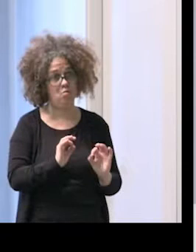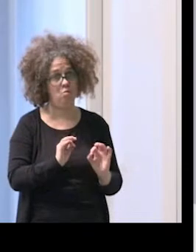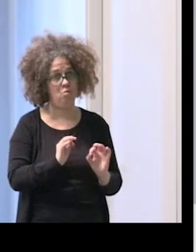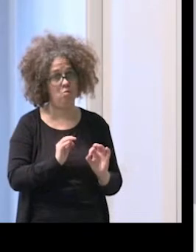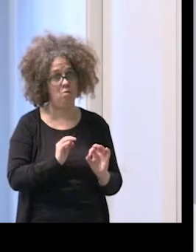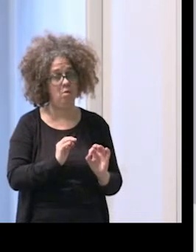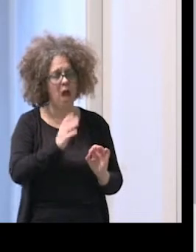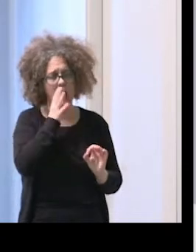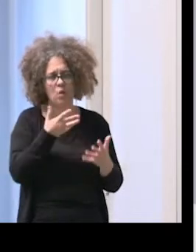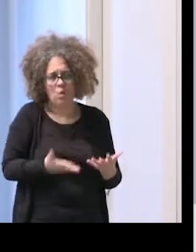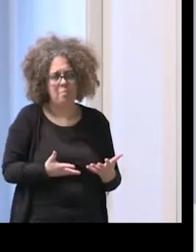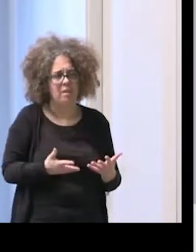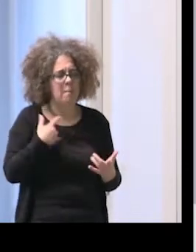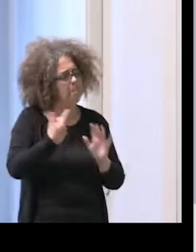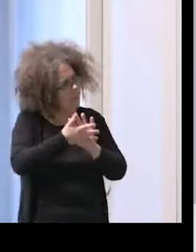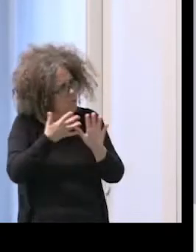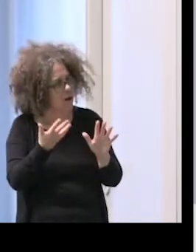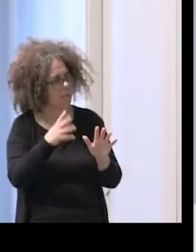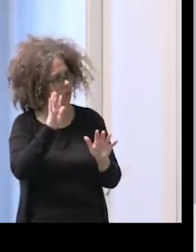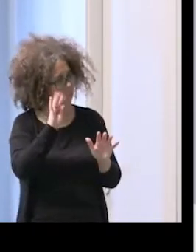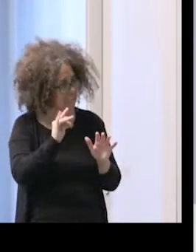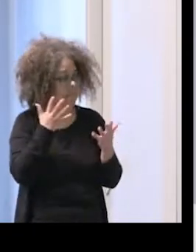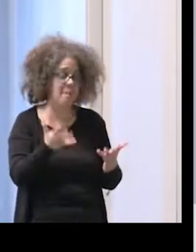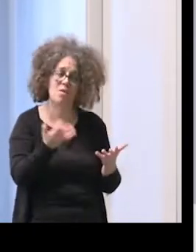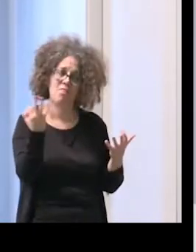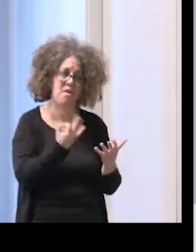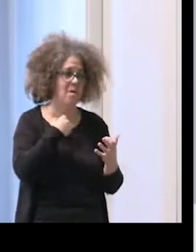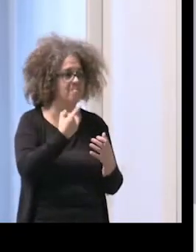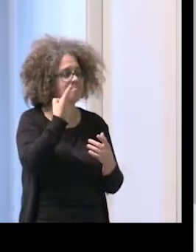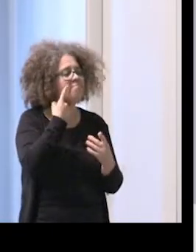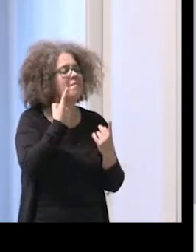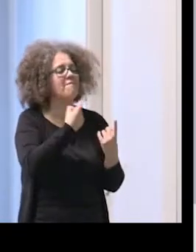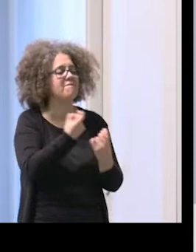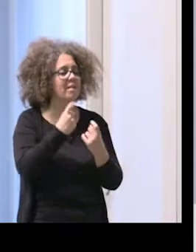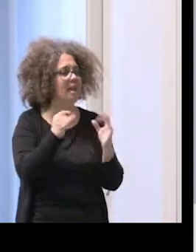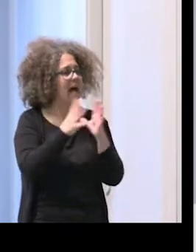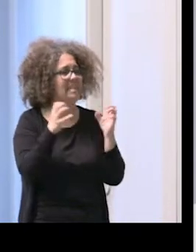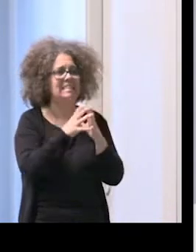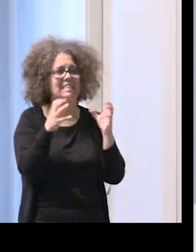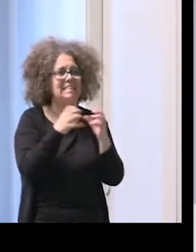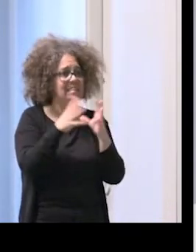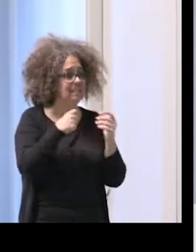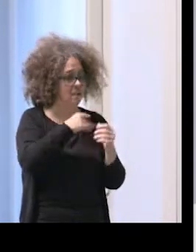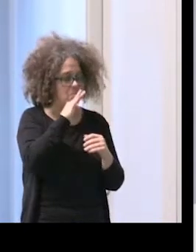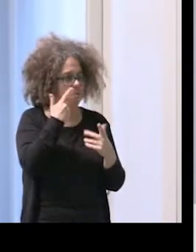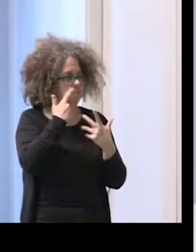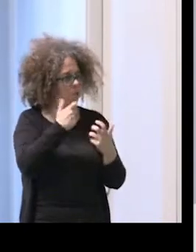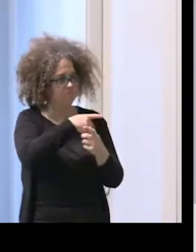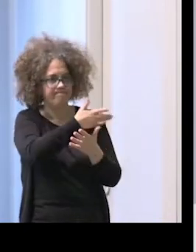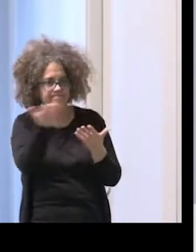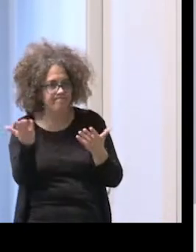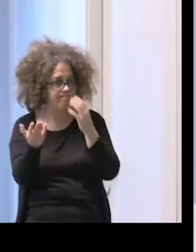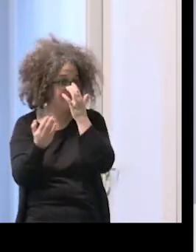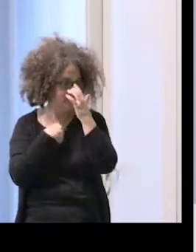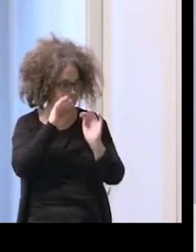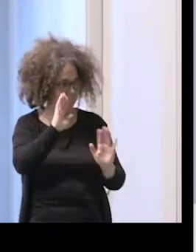moviendo rápido, pero por allí hay que controlar un poco la ansiedad, sobre todo de los pacientes, de la gente que ha sido nuevamente diagnosticada,